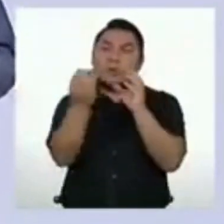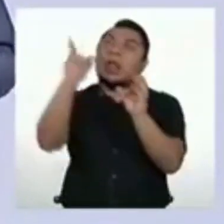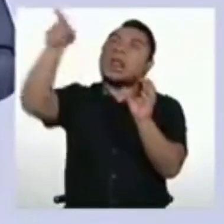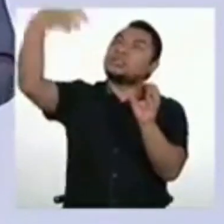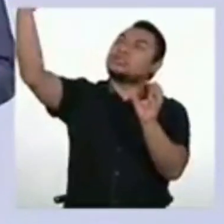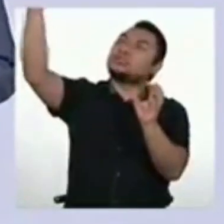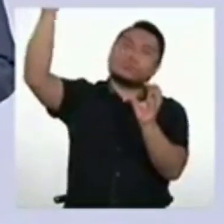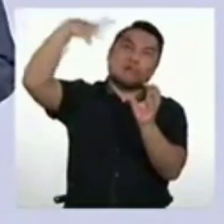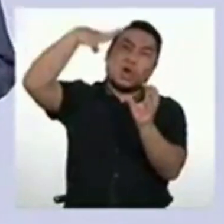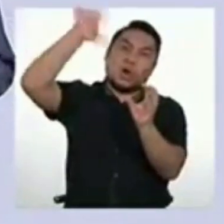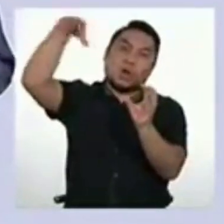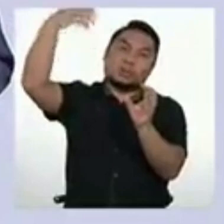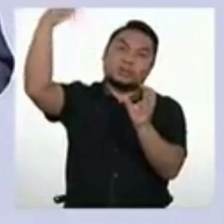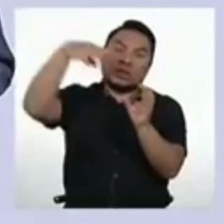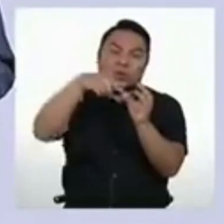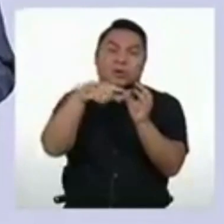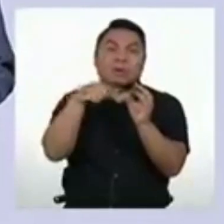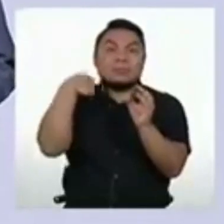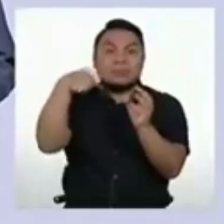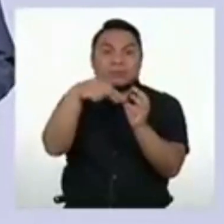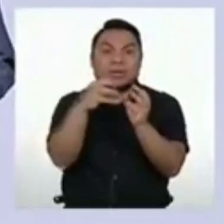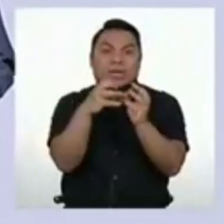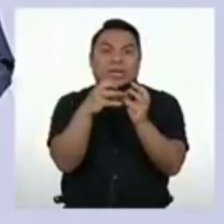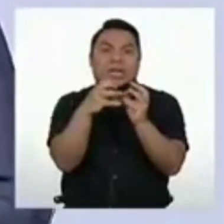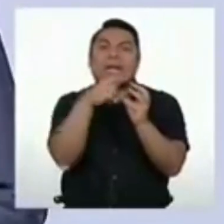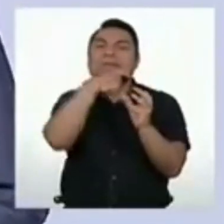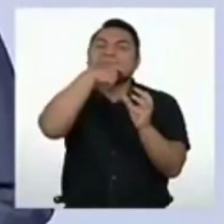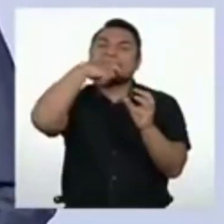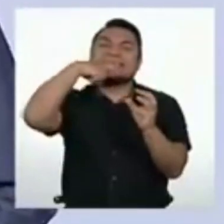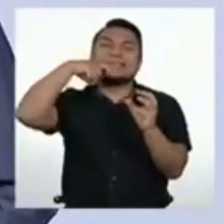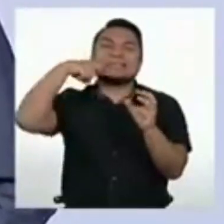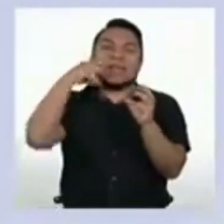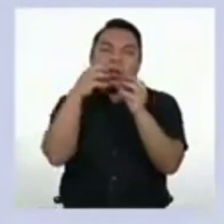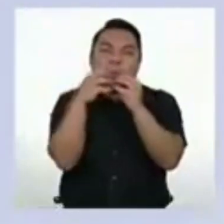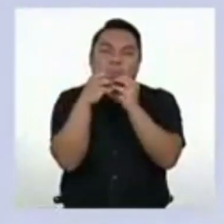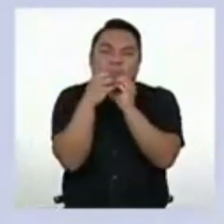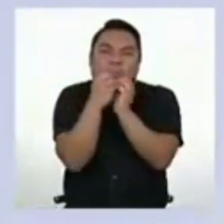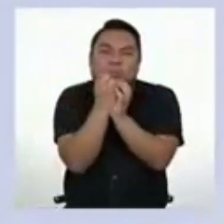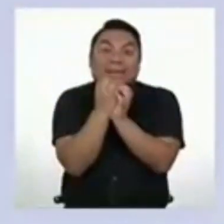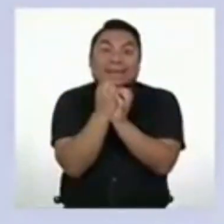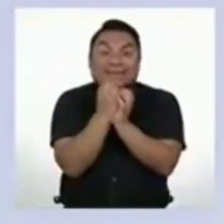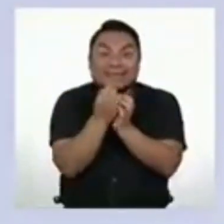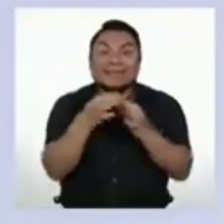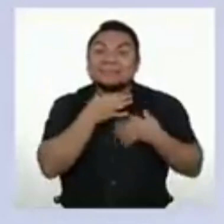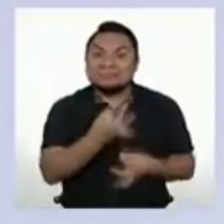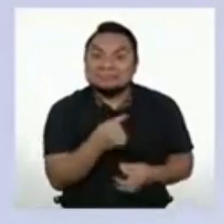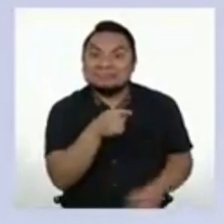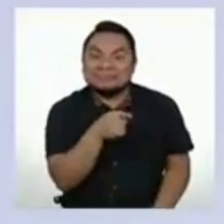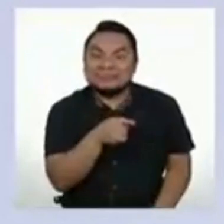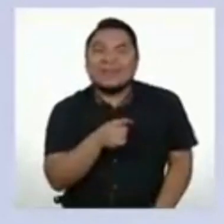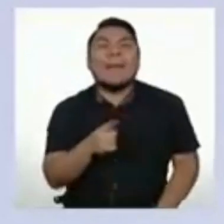expuestas al sol, verás cómo con los días empiezan a secarse. Interesante, ¿verdad?